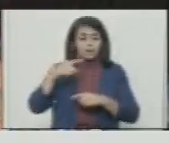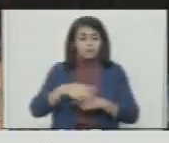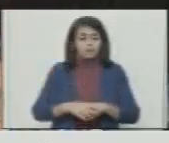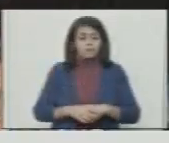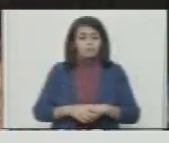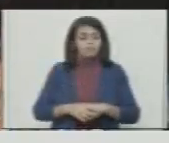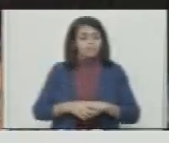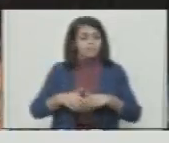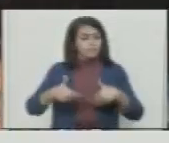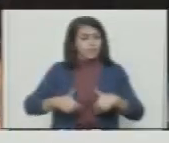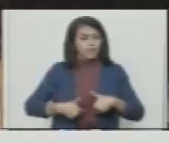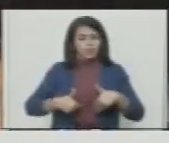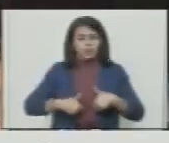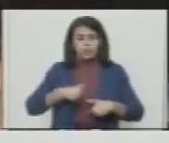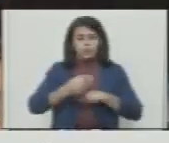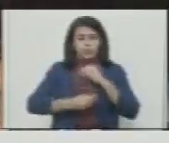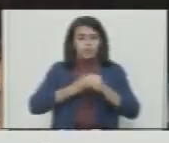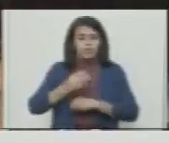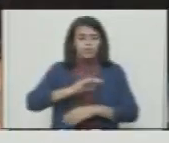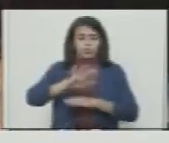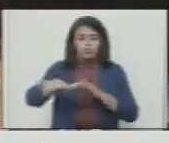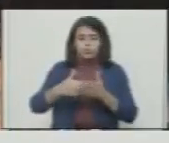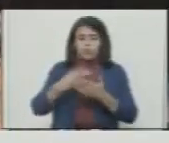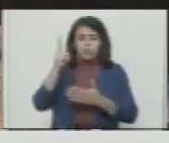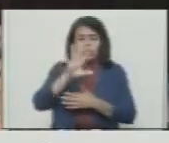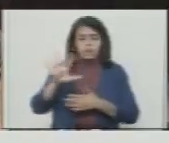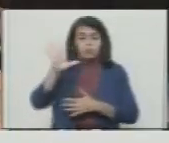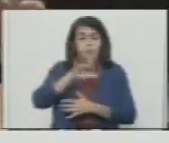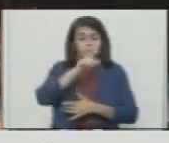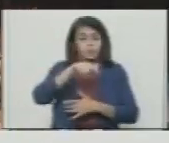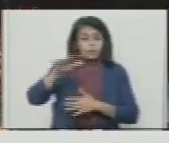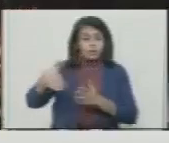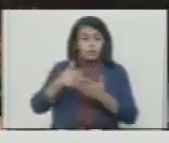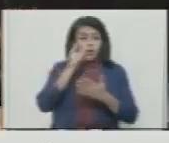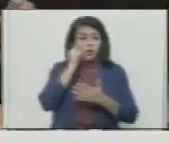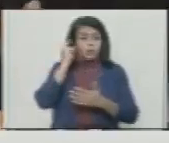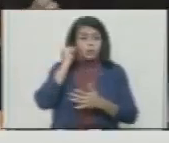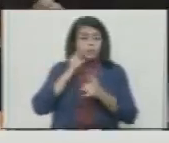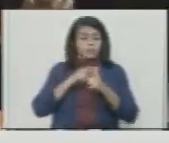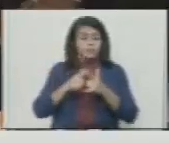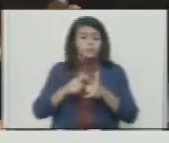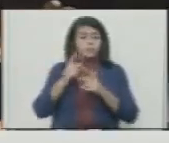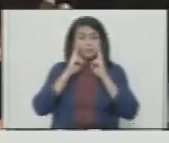Rivas sacrificado por Venezuela y por los venezolanos